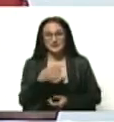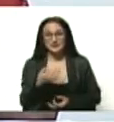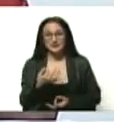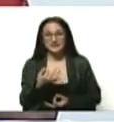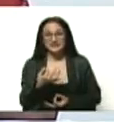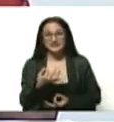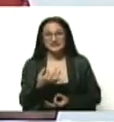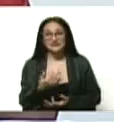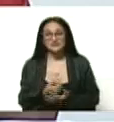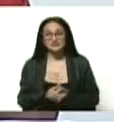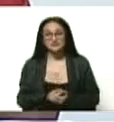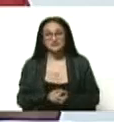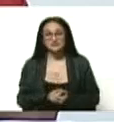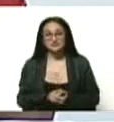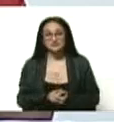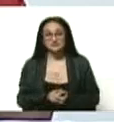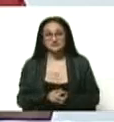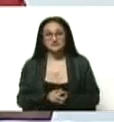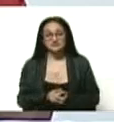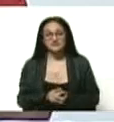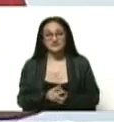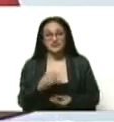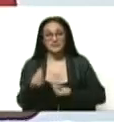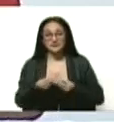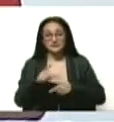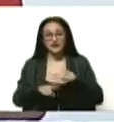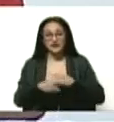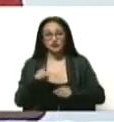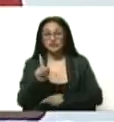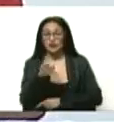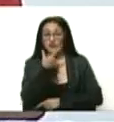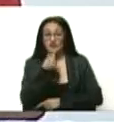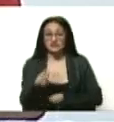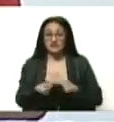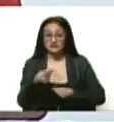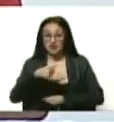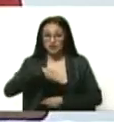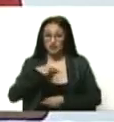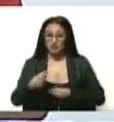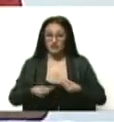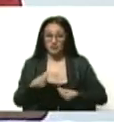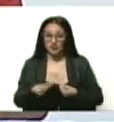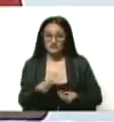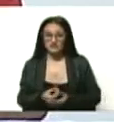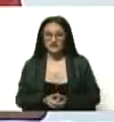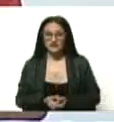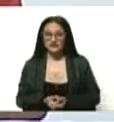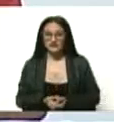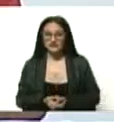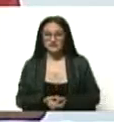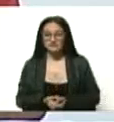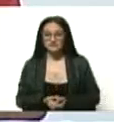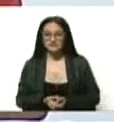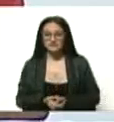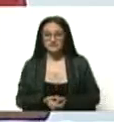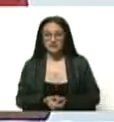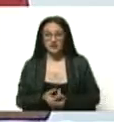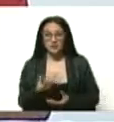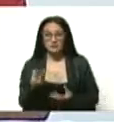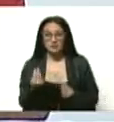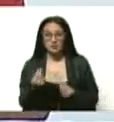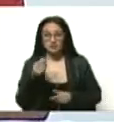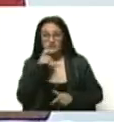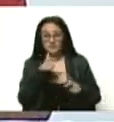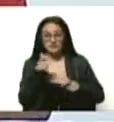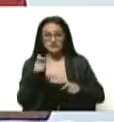determinación para hacer esto. No es fácil hacer lo que nosotros estamos haciendo. Muchos apostaban